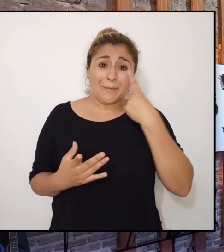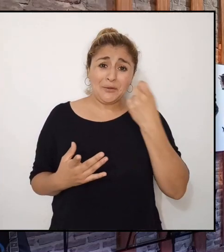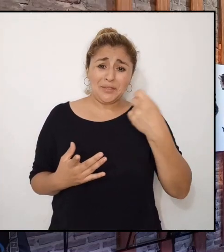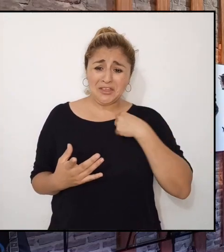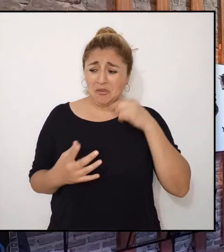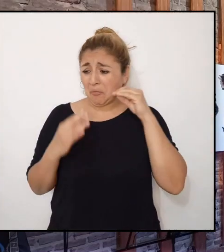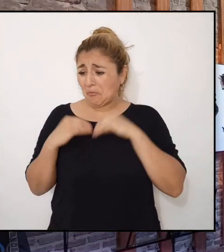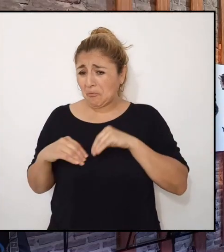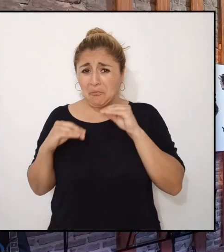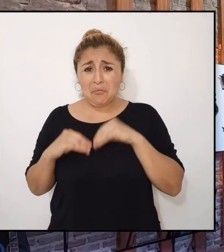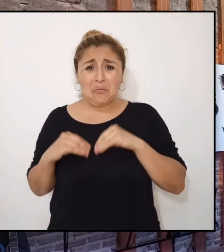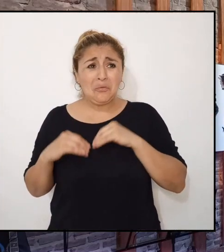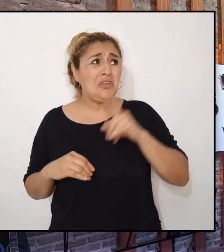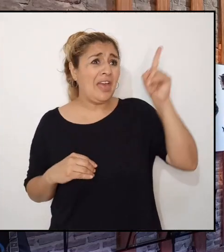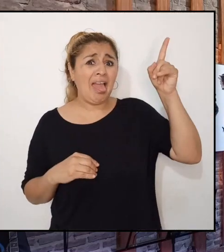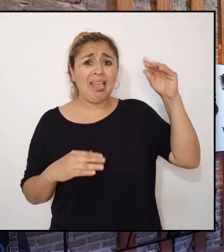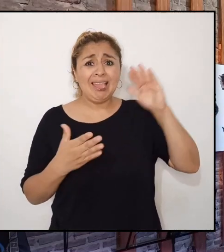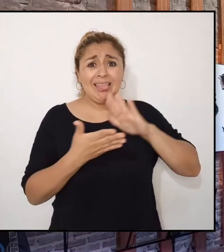bastante inconstantes,